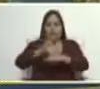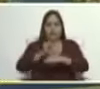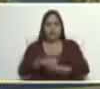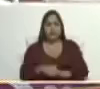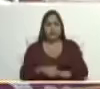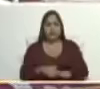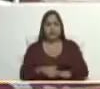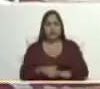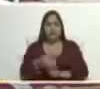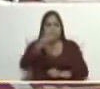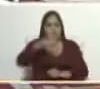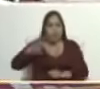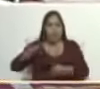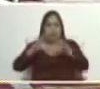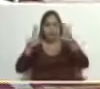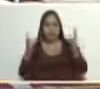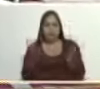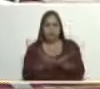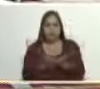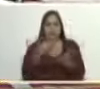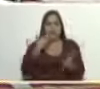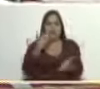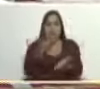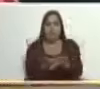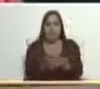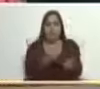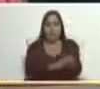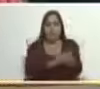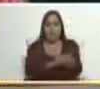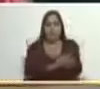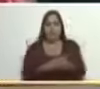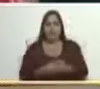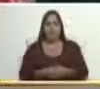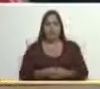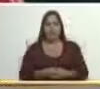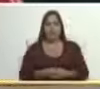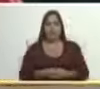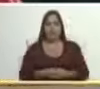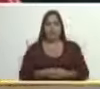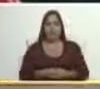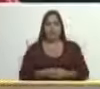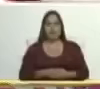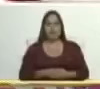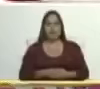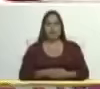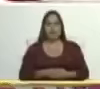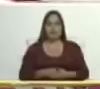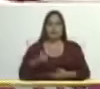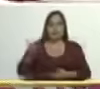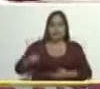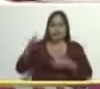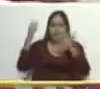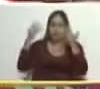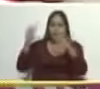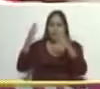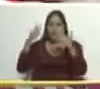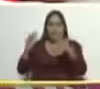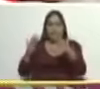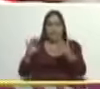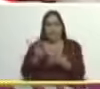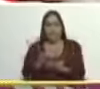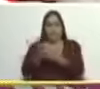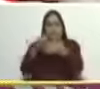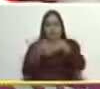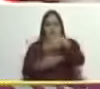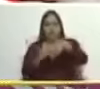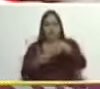los pueblos del mundo. Gracias, querido hermano. Bueno, un gran aplauso al comandante de la Revolución